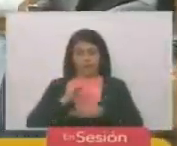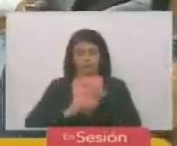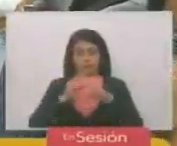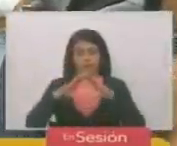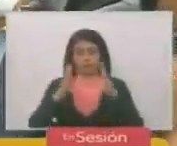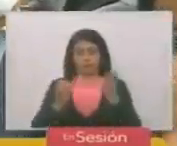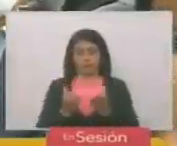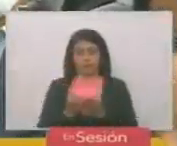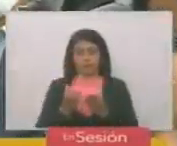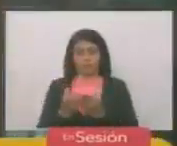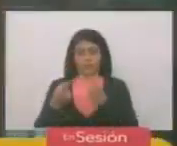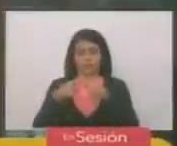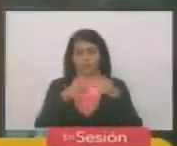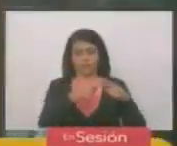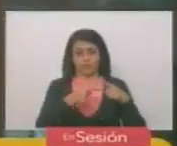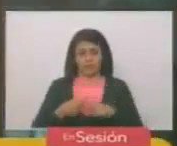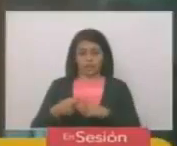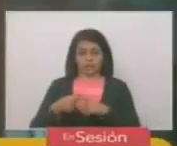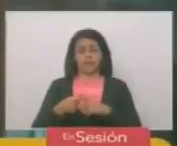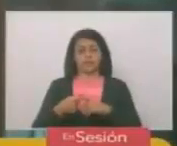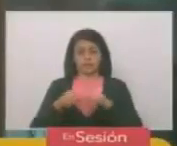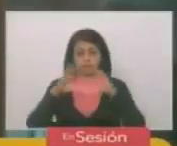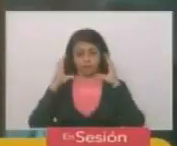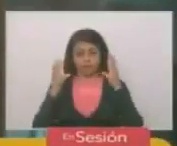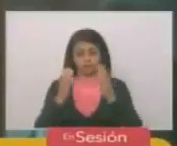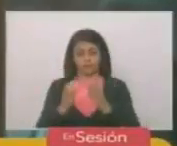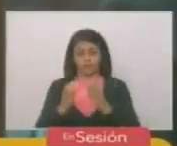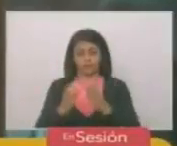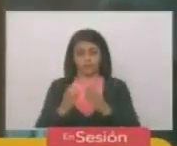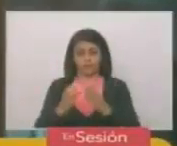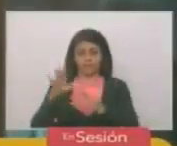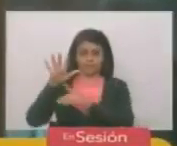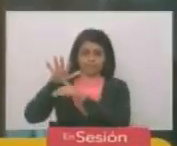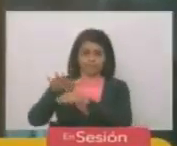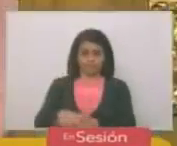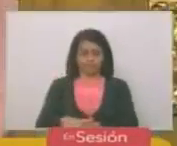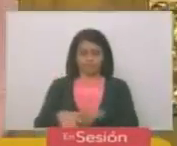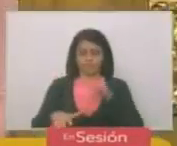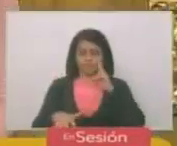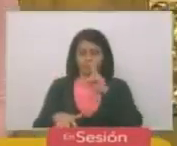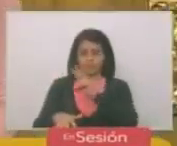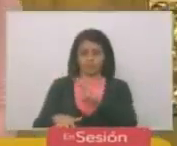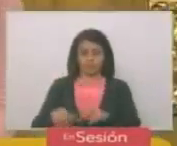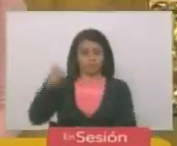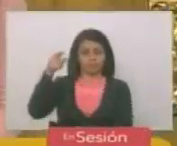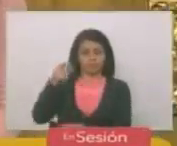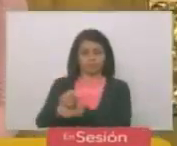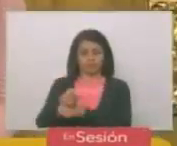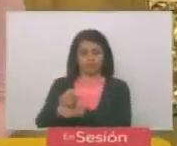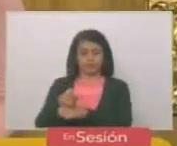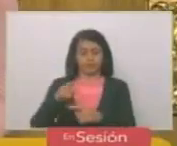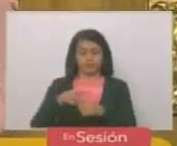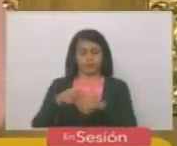mundo pluripolar y multicéntrico que aplaste la visión de la imposición